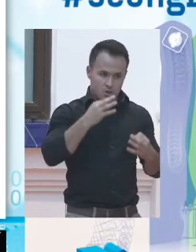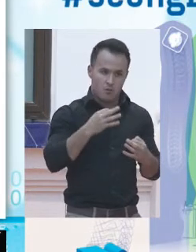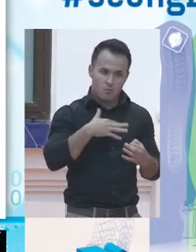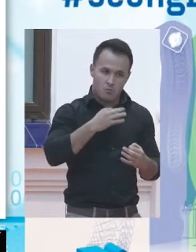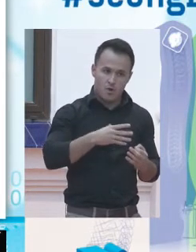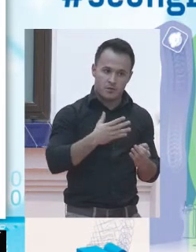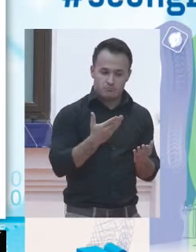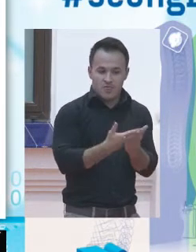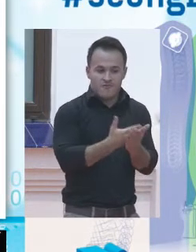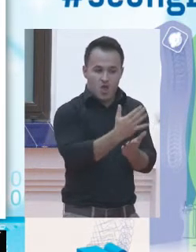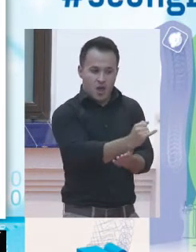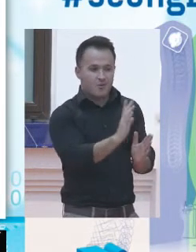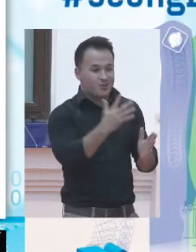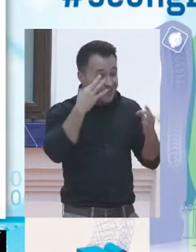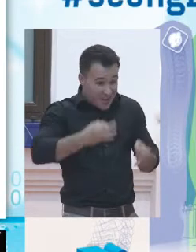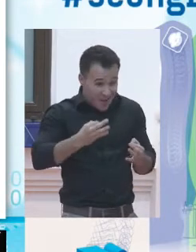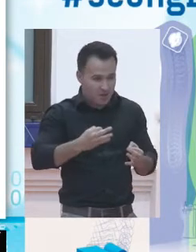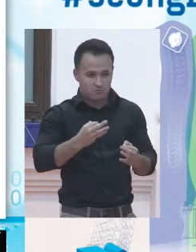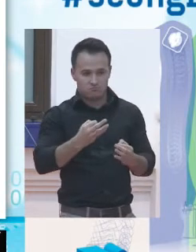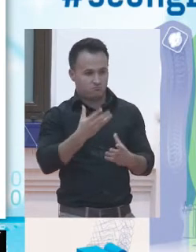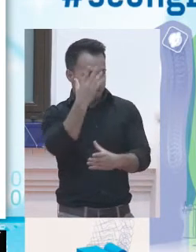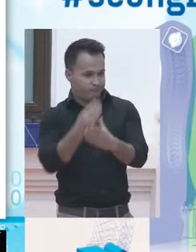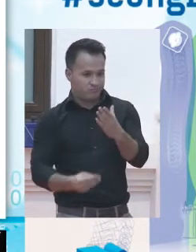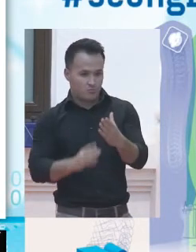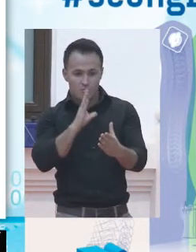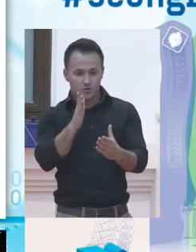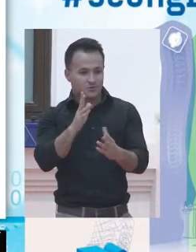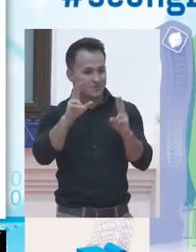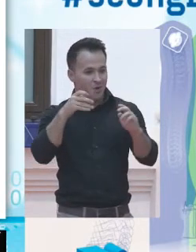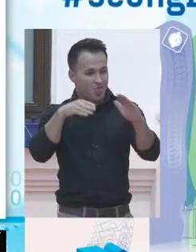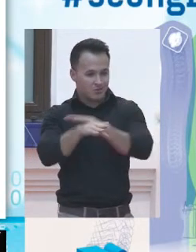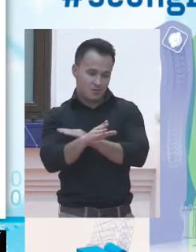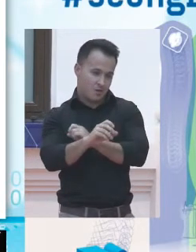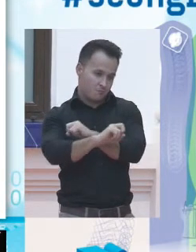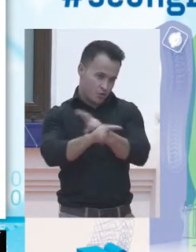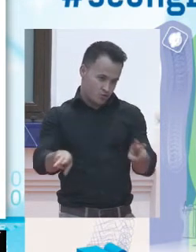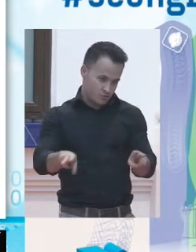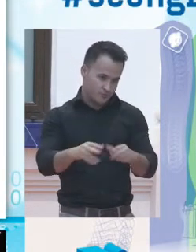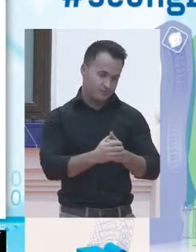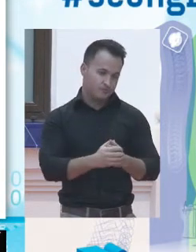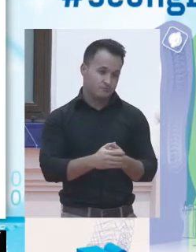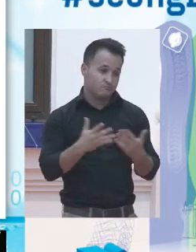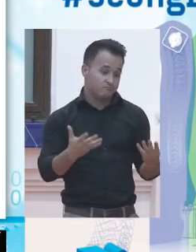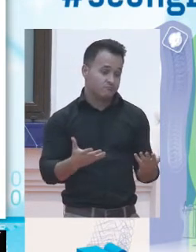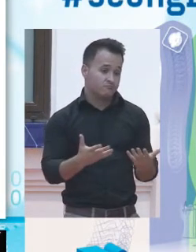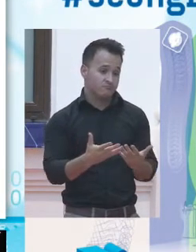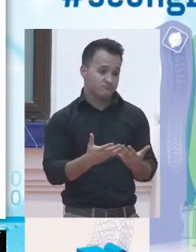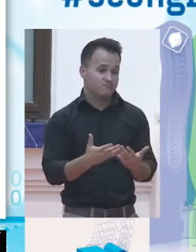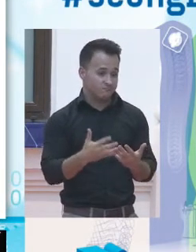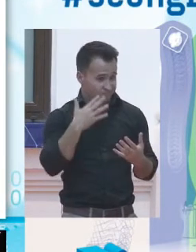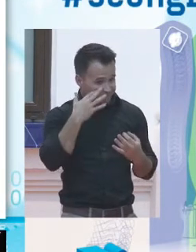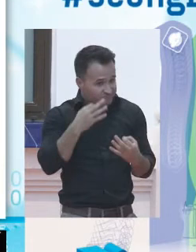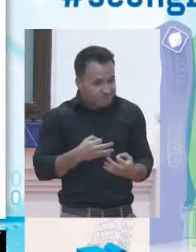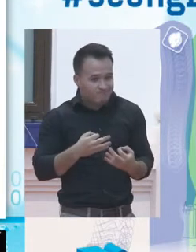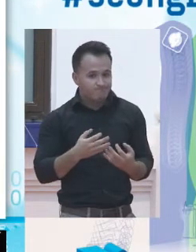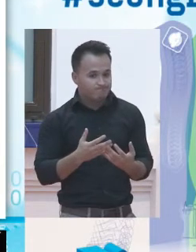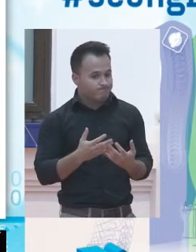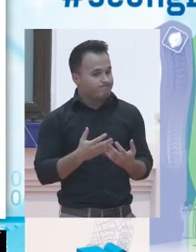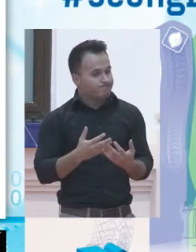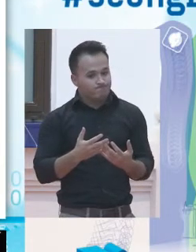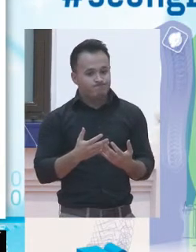habíamos fracasado en lo que es mantener la accesibilidad de la empresa, con lo que fue un